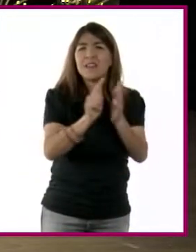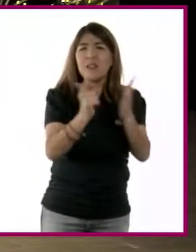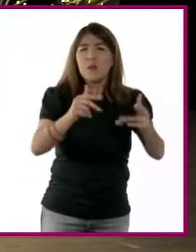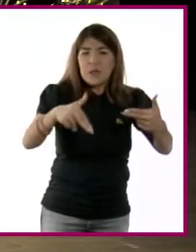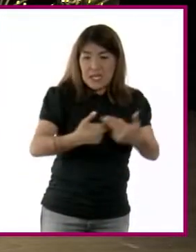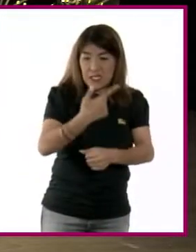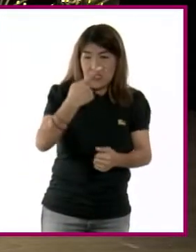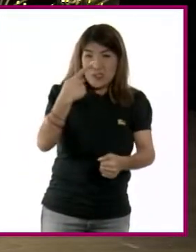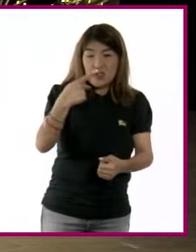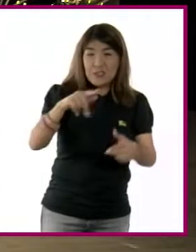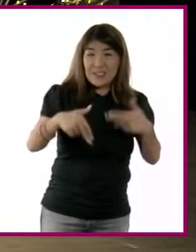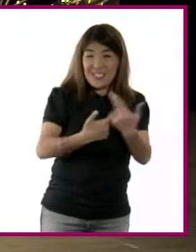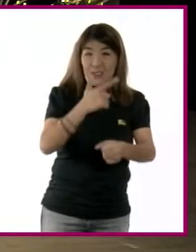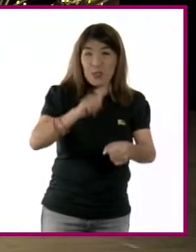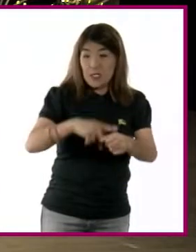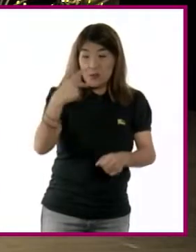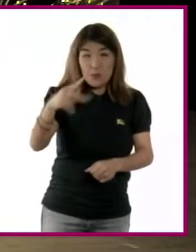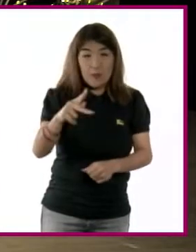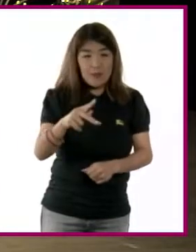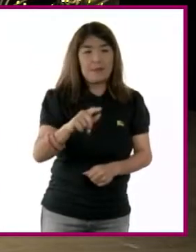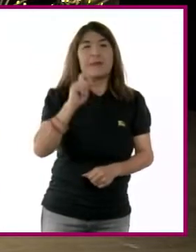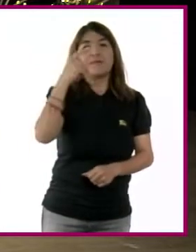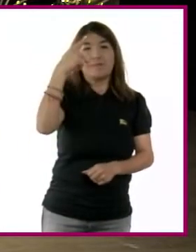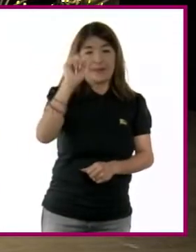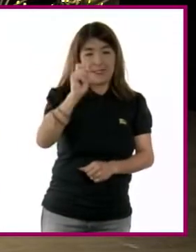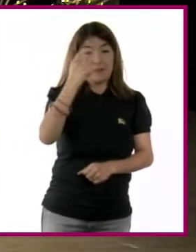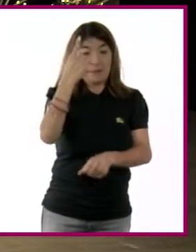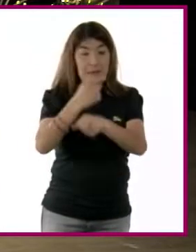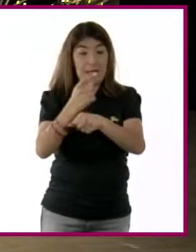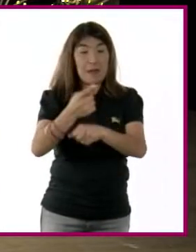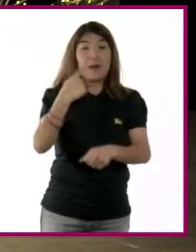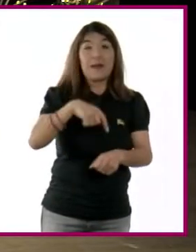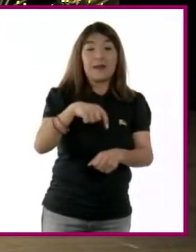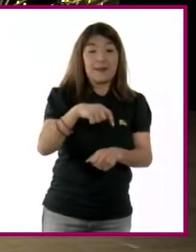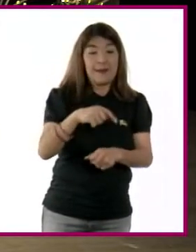libros mexicanos y en Y' irían los libros extranjeros.